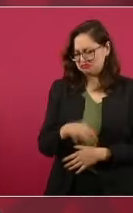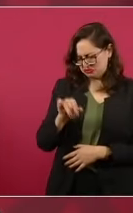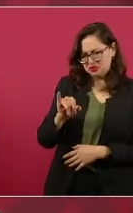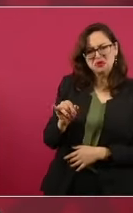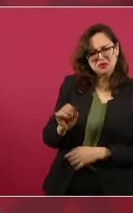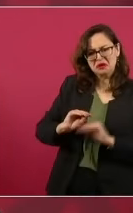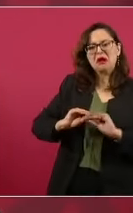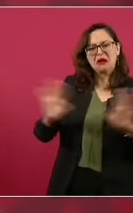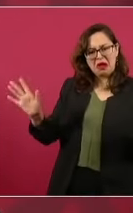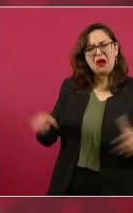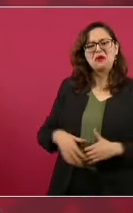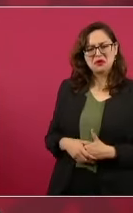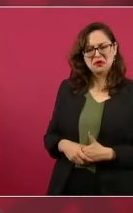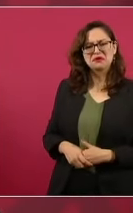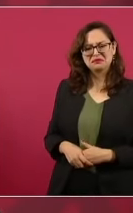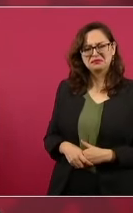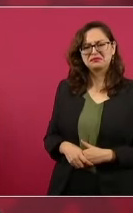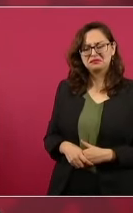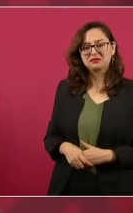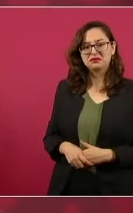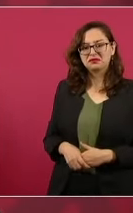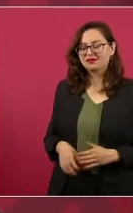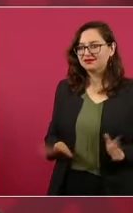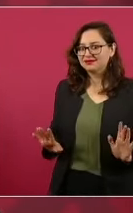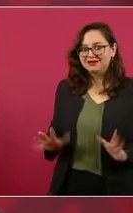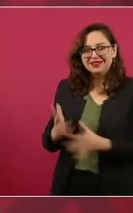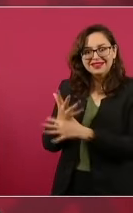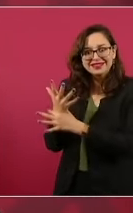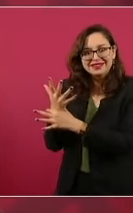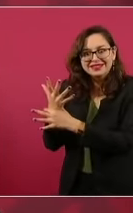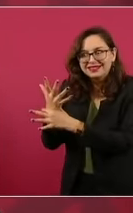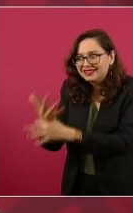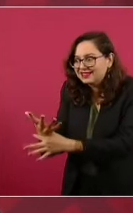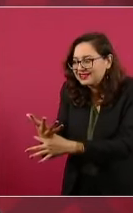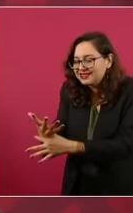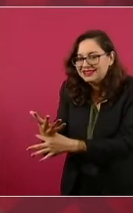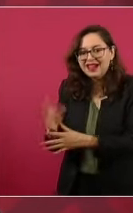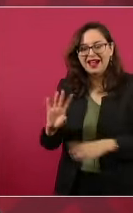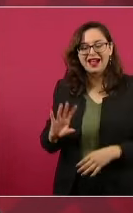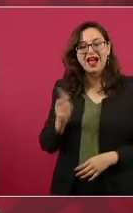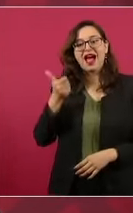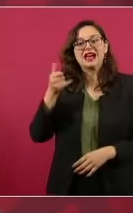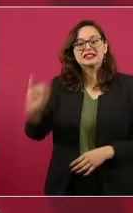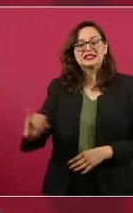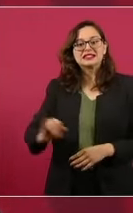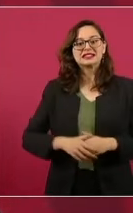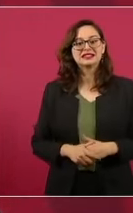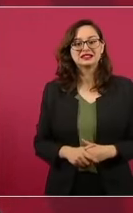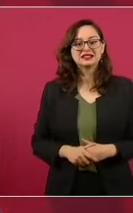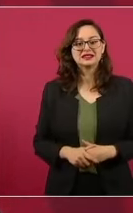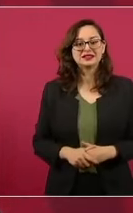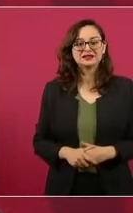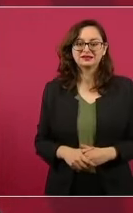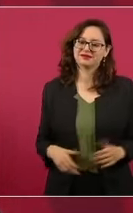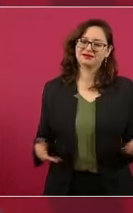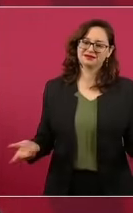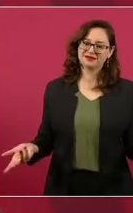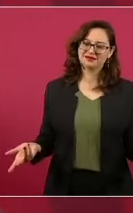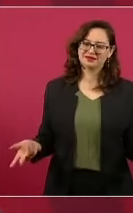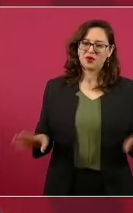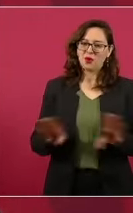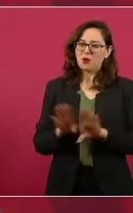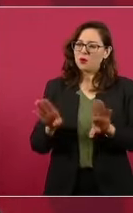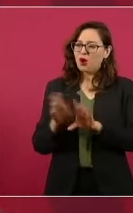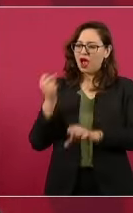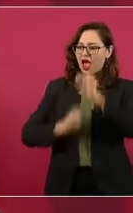así, de manera cínica. Fíjense, quien había llegado por un movimiento